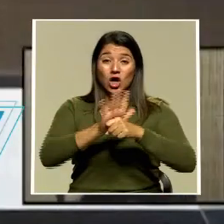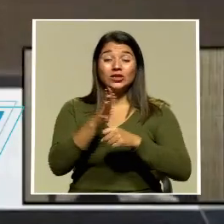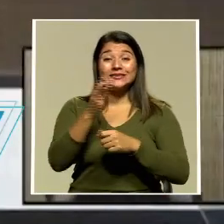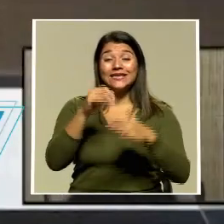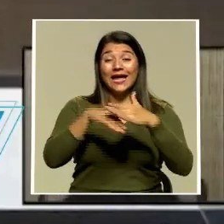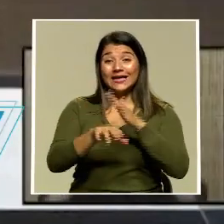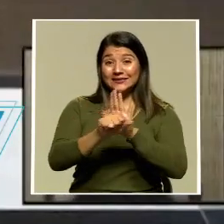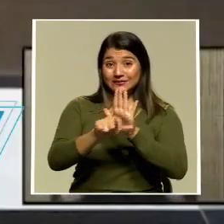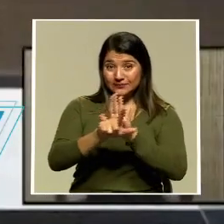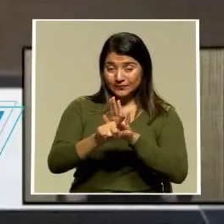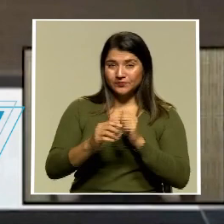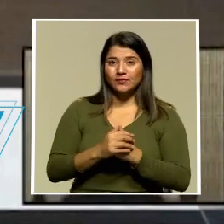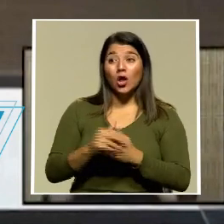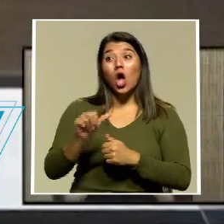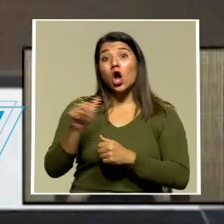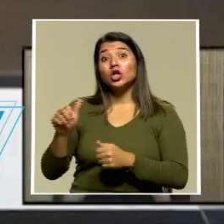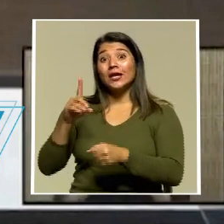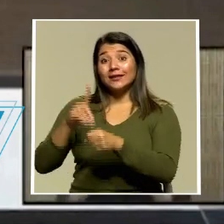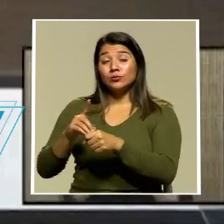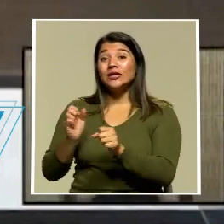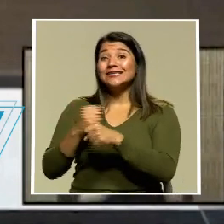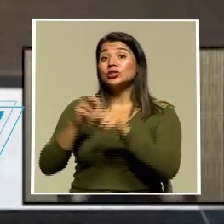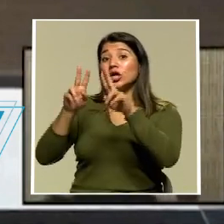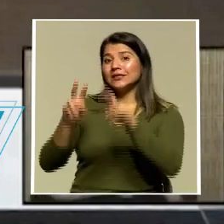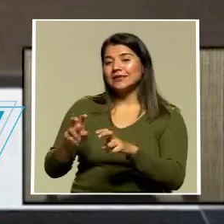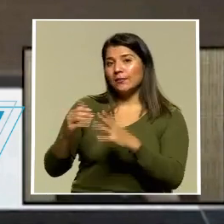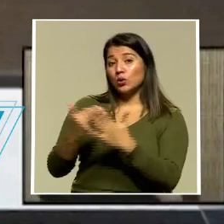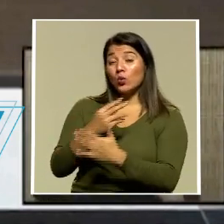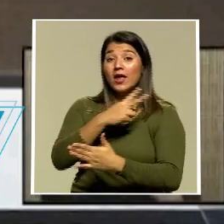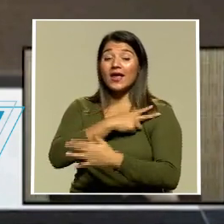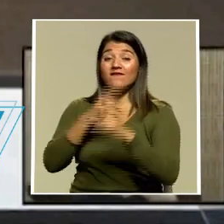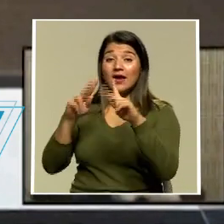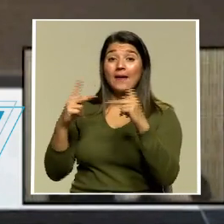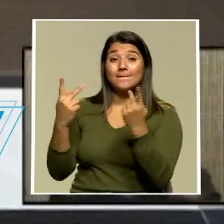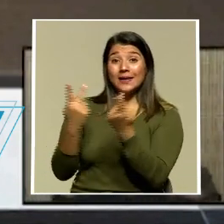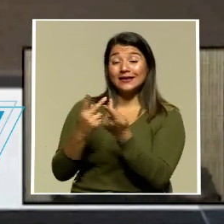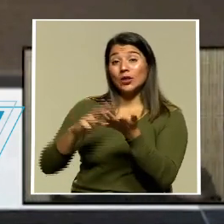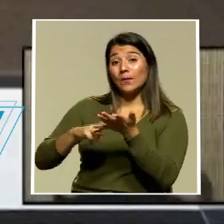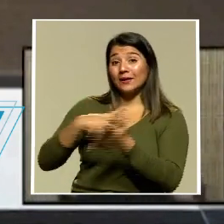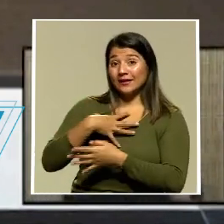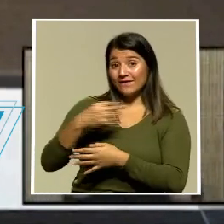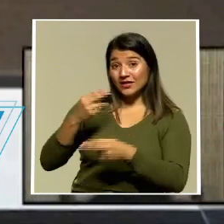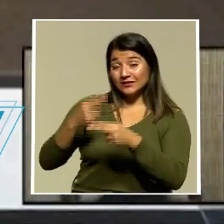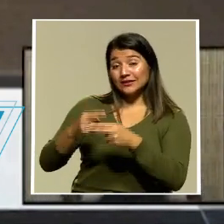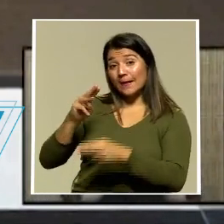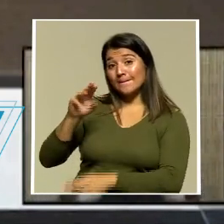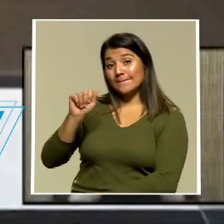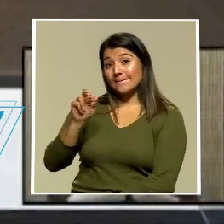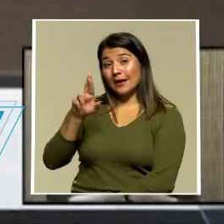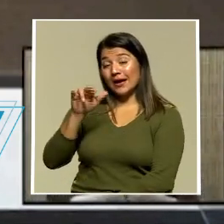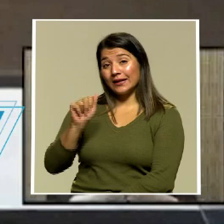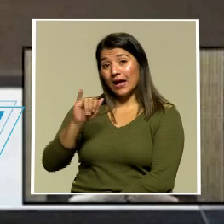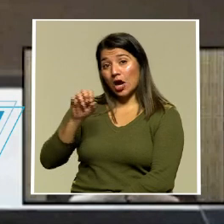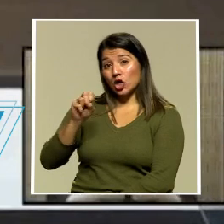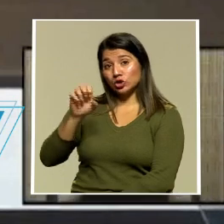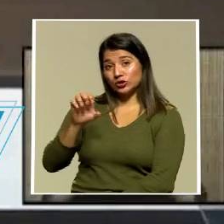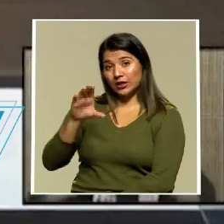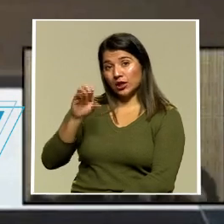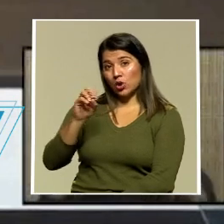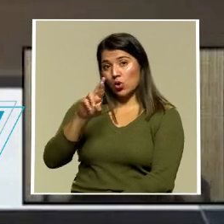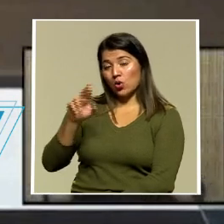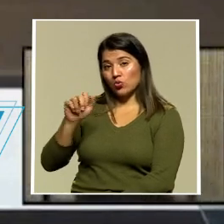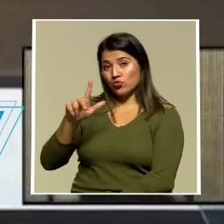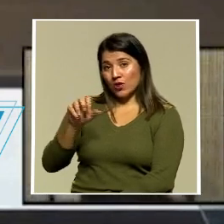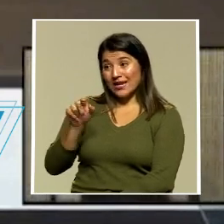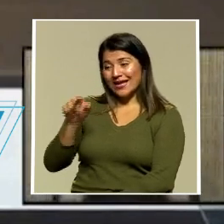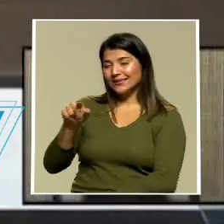Legislativa. Otra legisladora que se realizó la prueba fue la nueva jefa de fracción de los verdiblancos, María José Corrales, dando negativa a la misma según